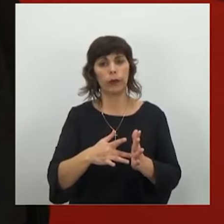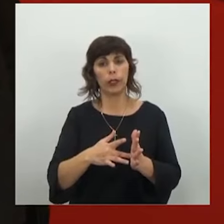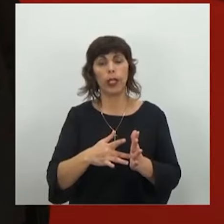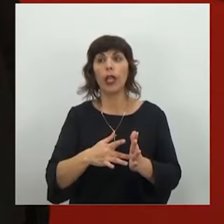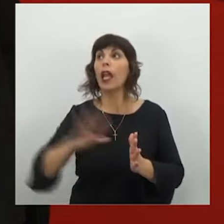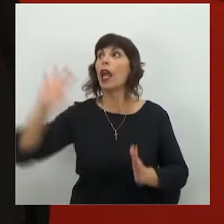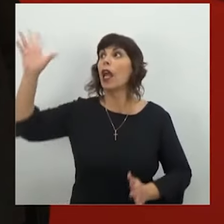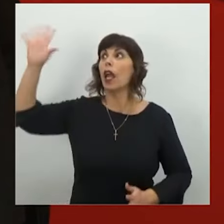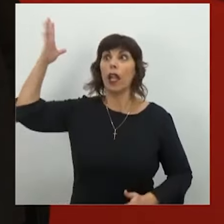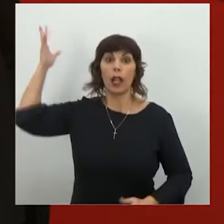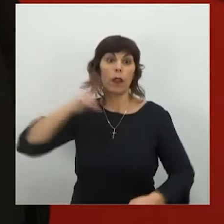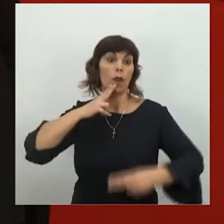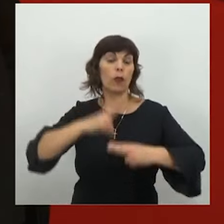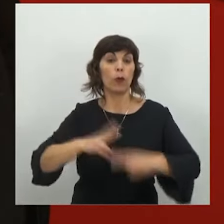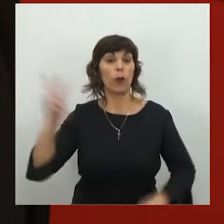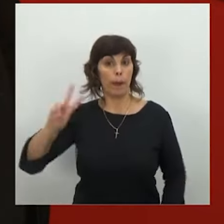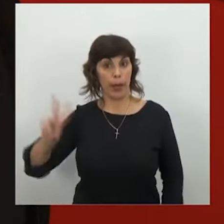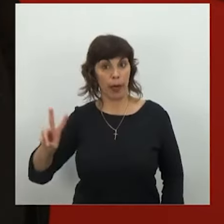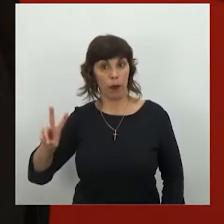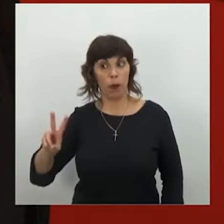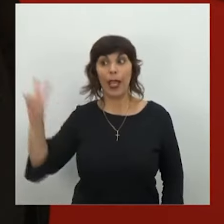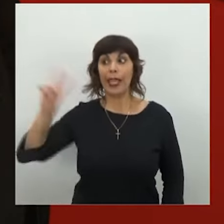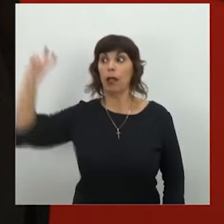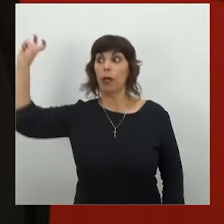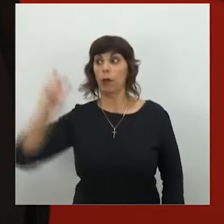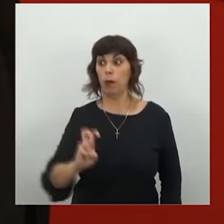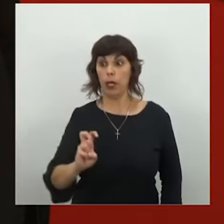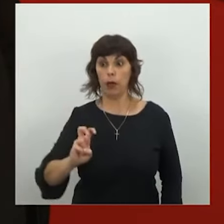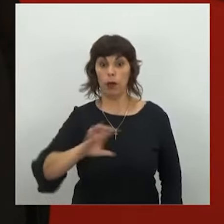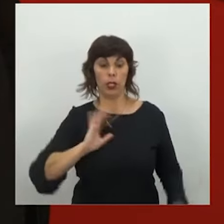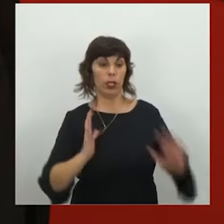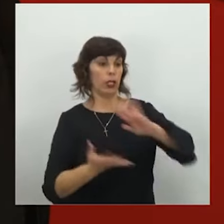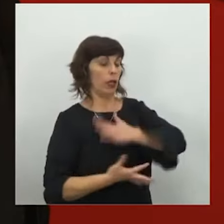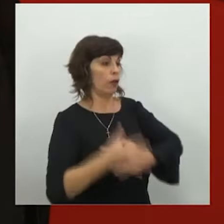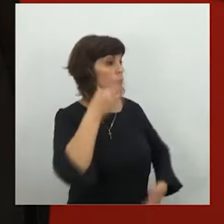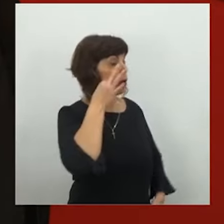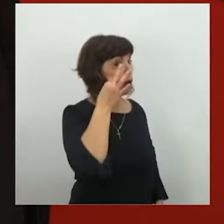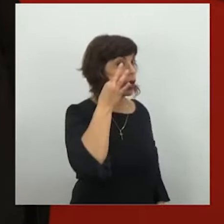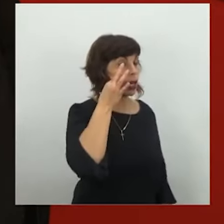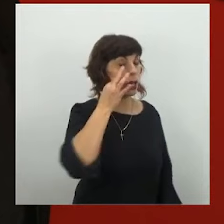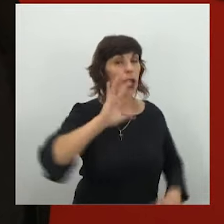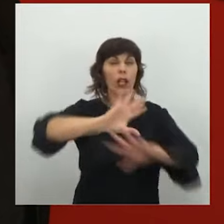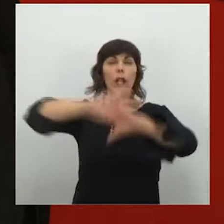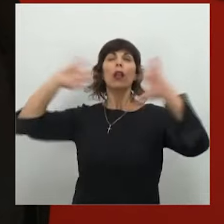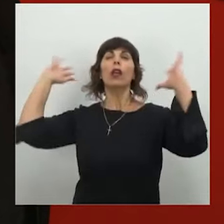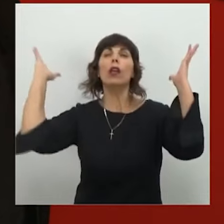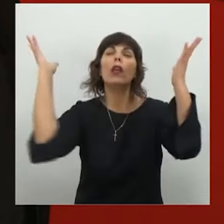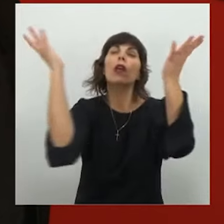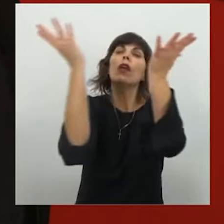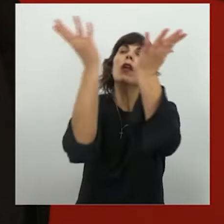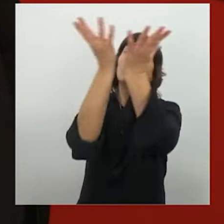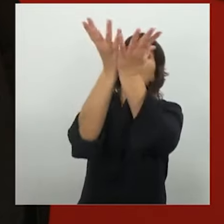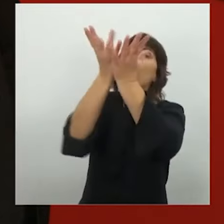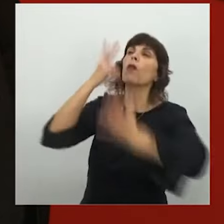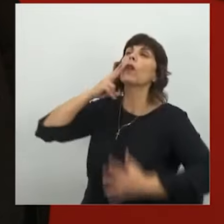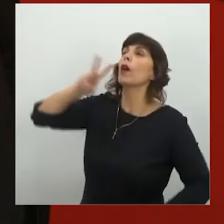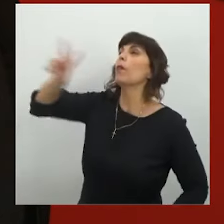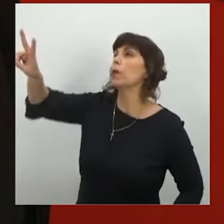hizo carne. Y dice la Biblia, y vimos su gloria, era la gloria del